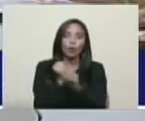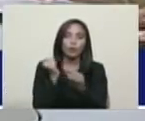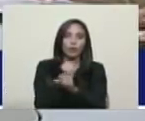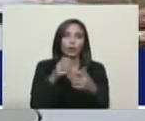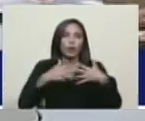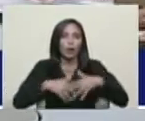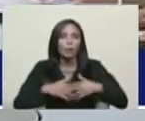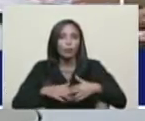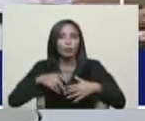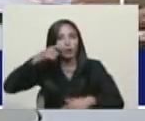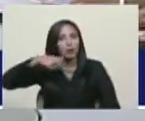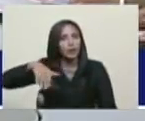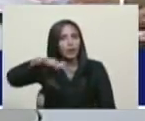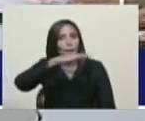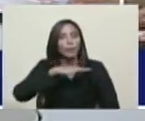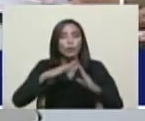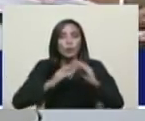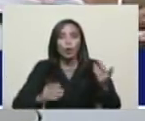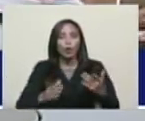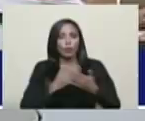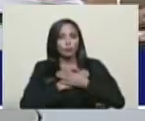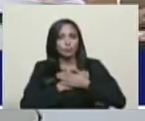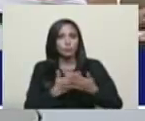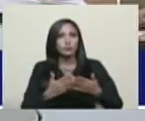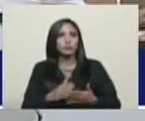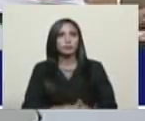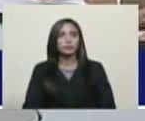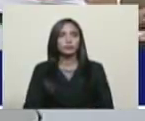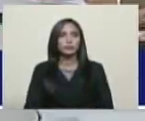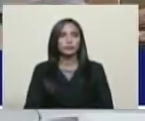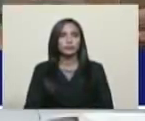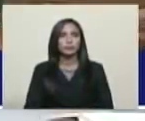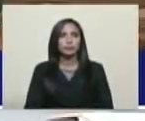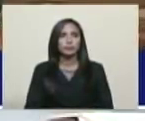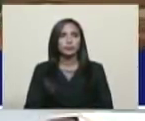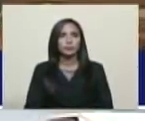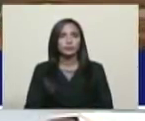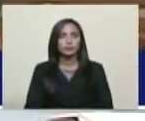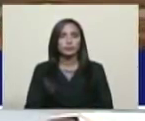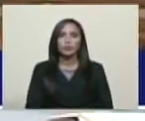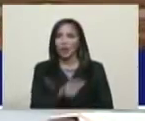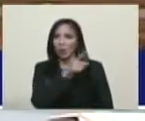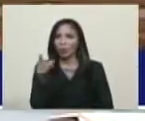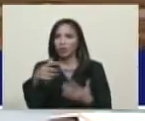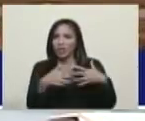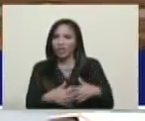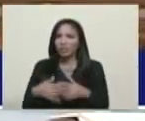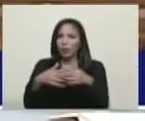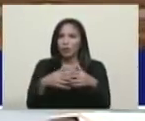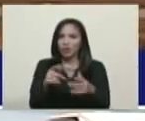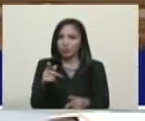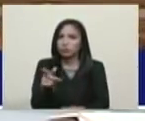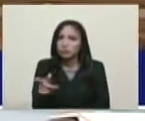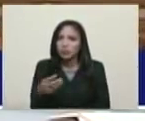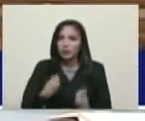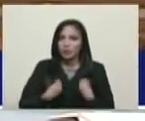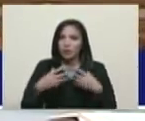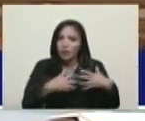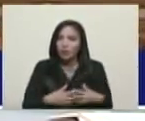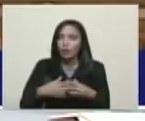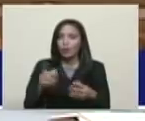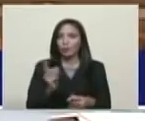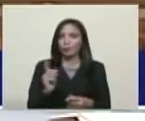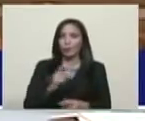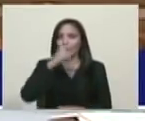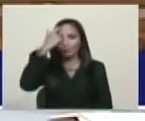venezolano. Tóquense el corazón. Ustedes no son gringos, ustedes son venezolanos. Y ustedes